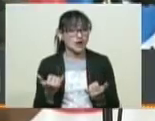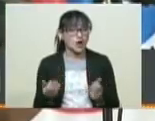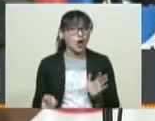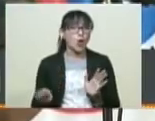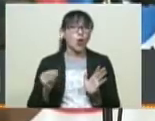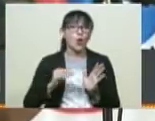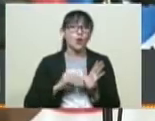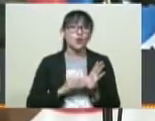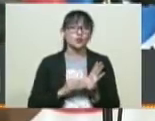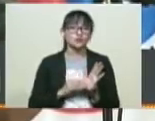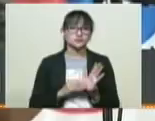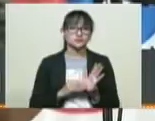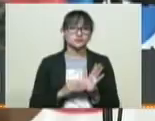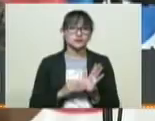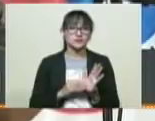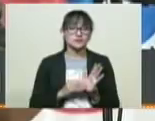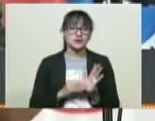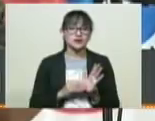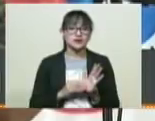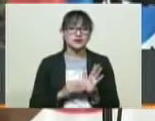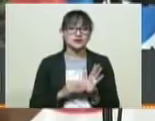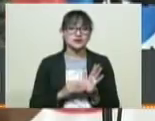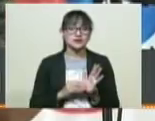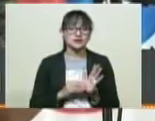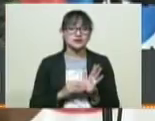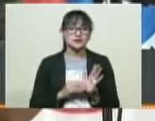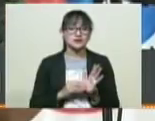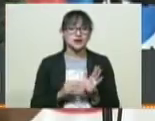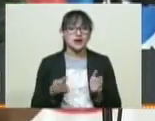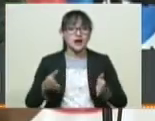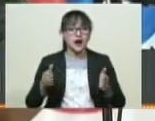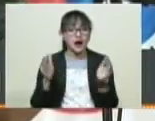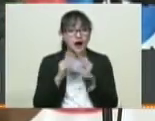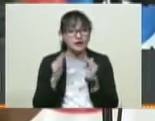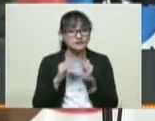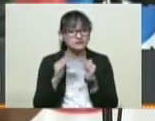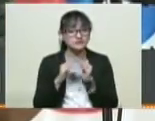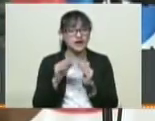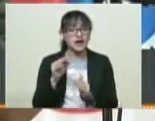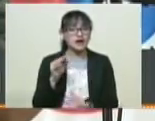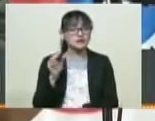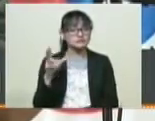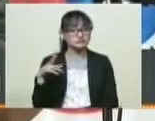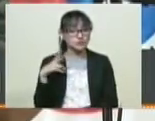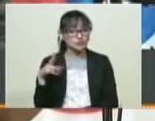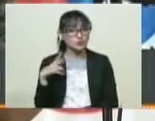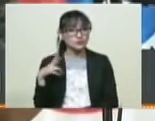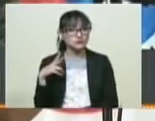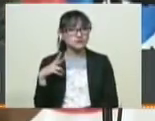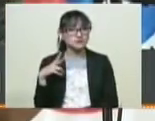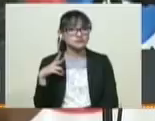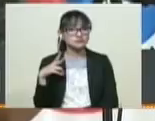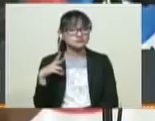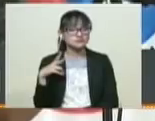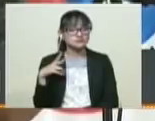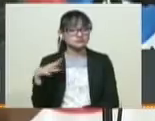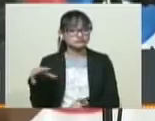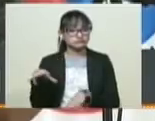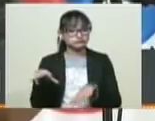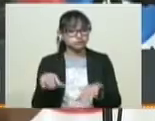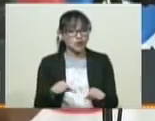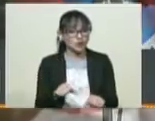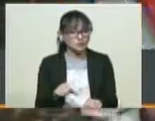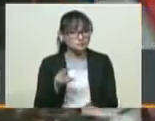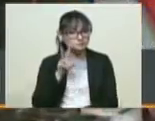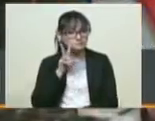nuevamente a la Quinta Vista Hermosa, donde se logró ubicar en